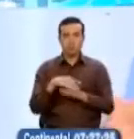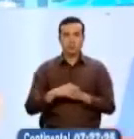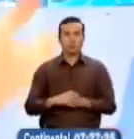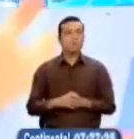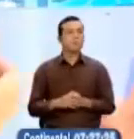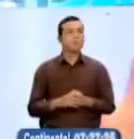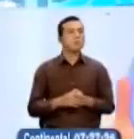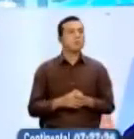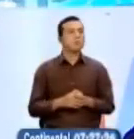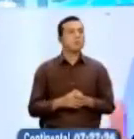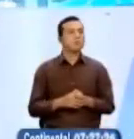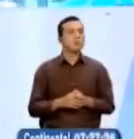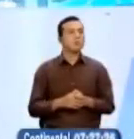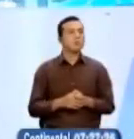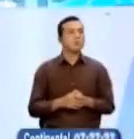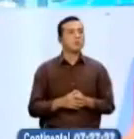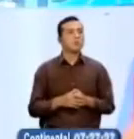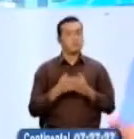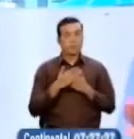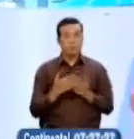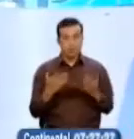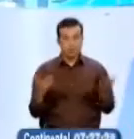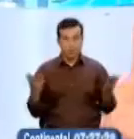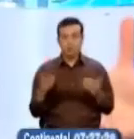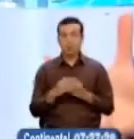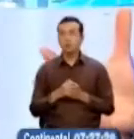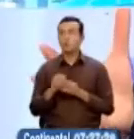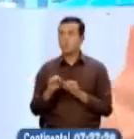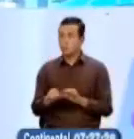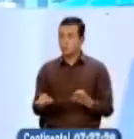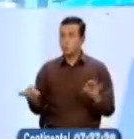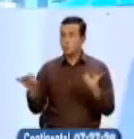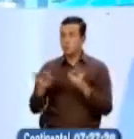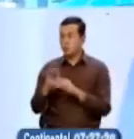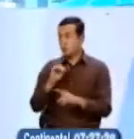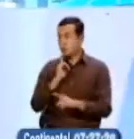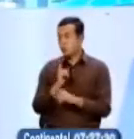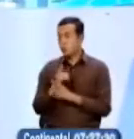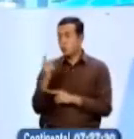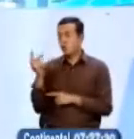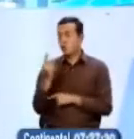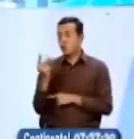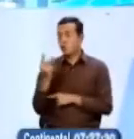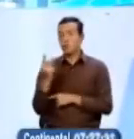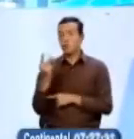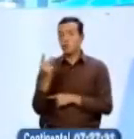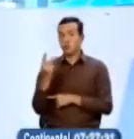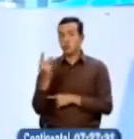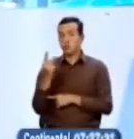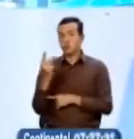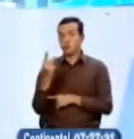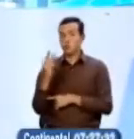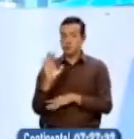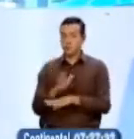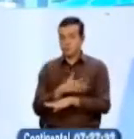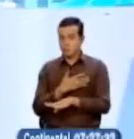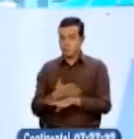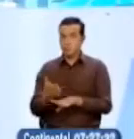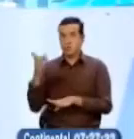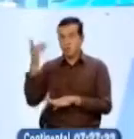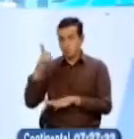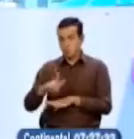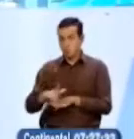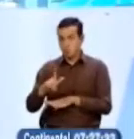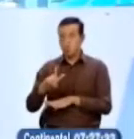por fase del misterio esto esto es esto es muy importante tenemos a dos una orquesta sinfónica de loja